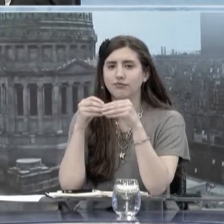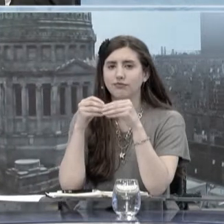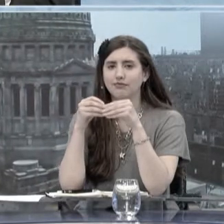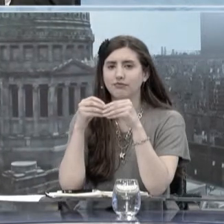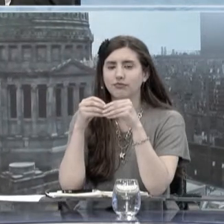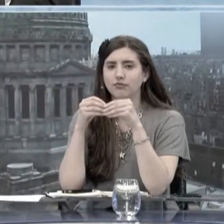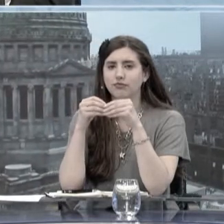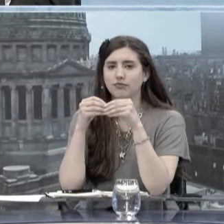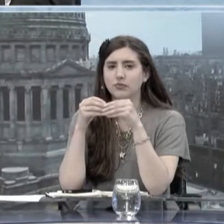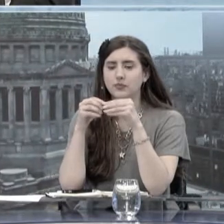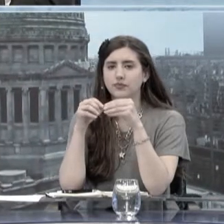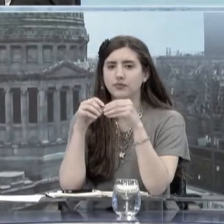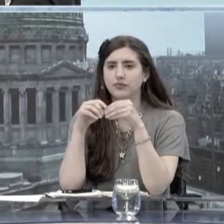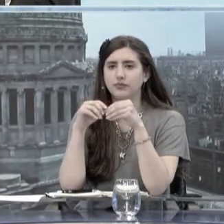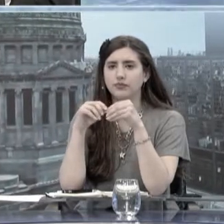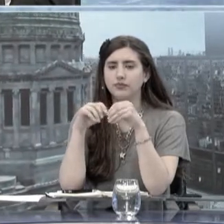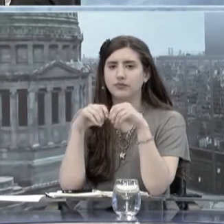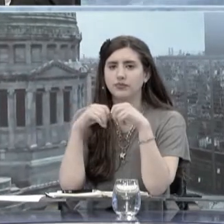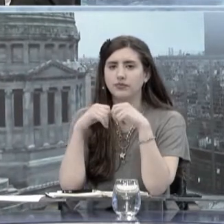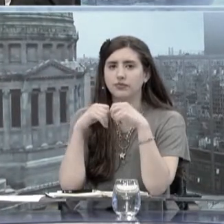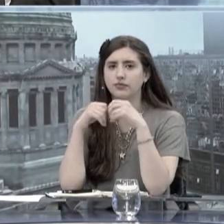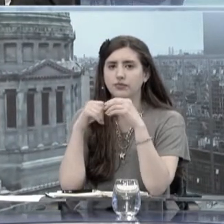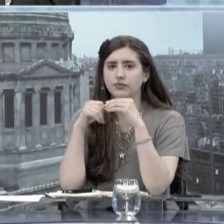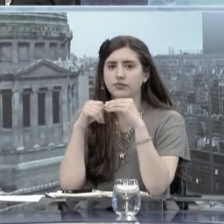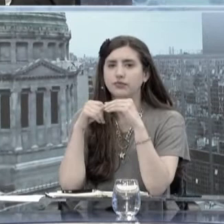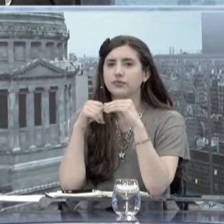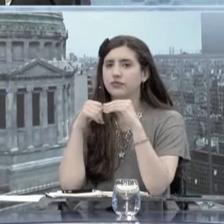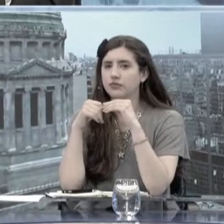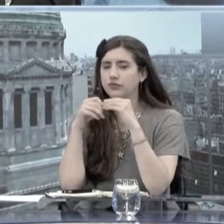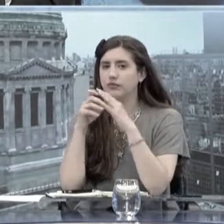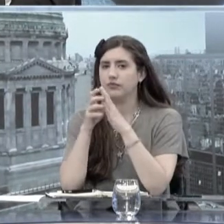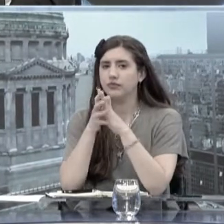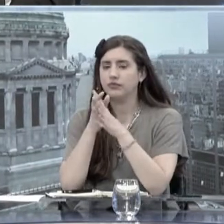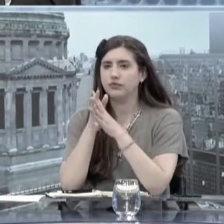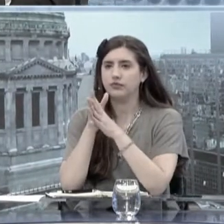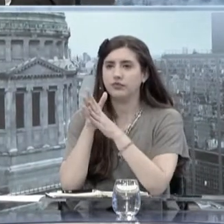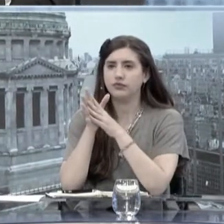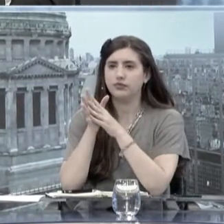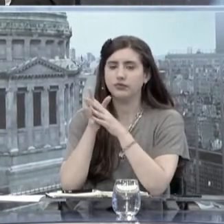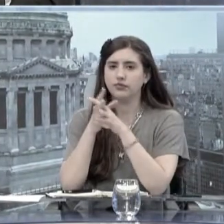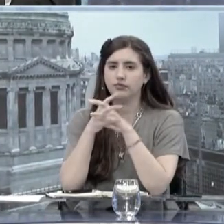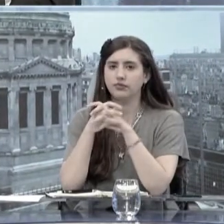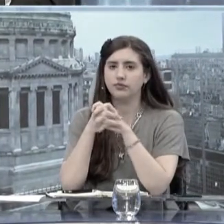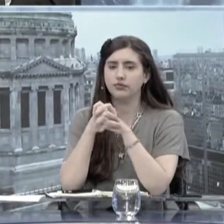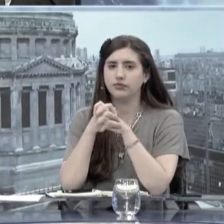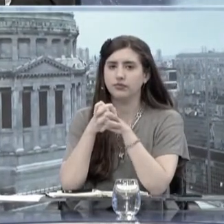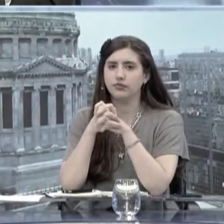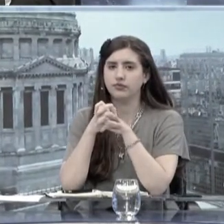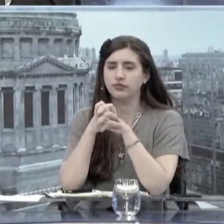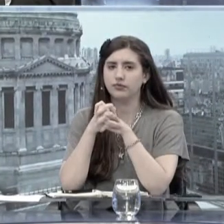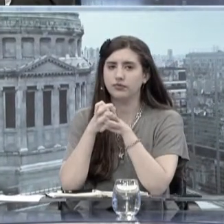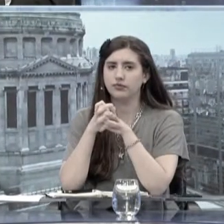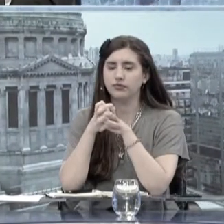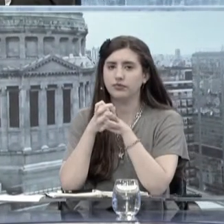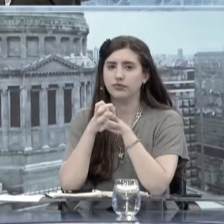Otros sectores de la oposición no. Vamos a seguirlo discutiendo. Cada vez estamos más convencidos